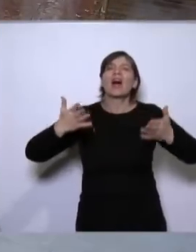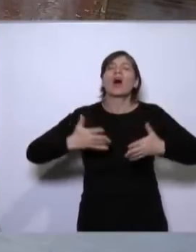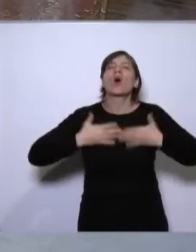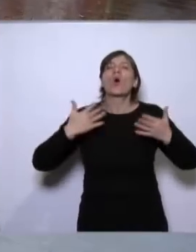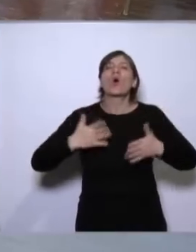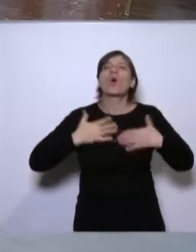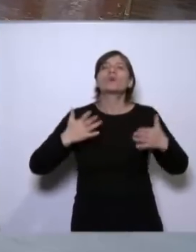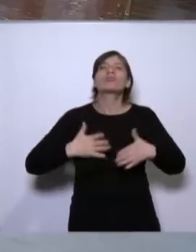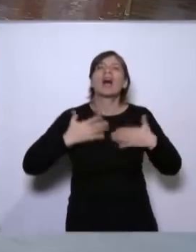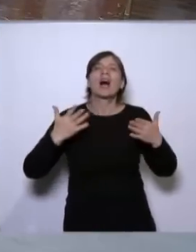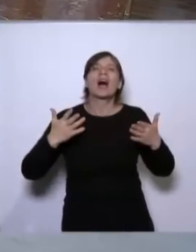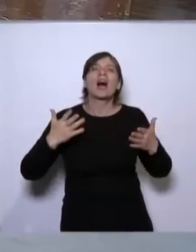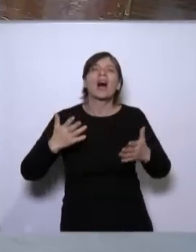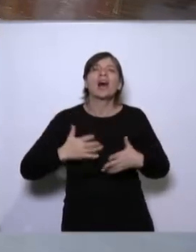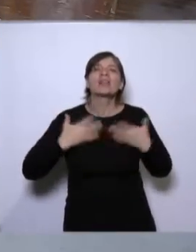Hosanna,